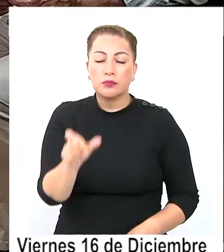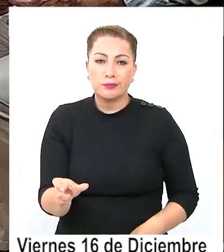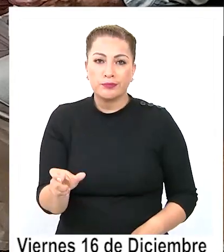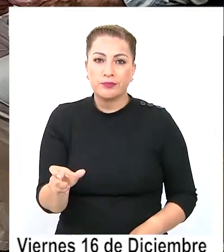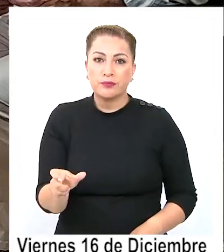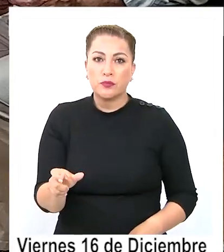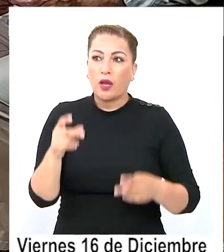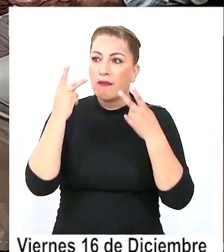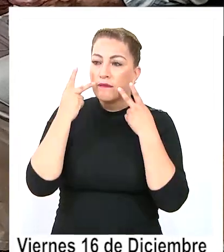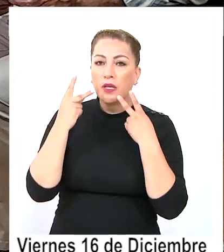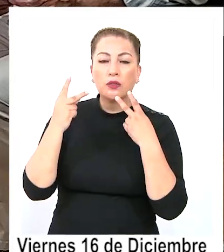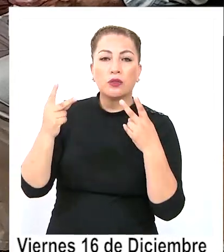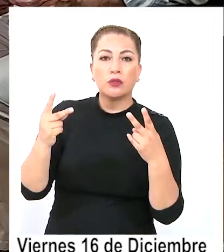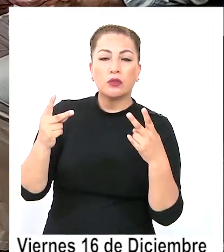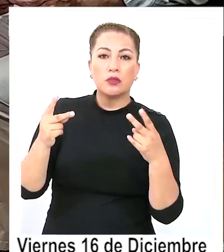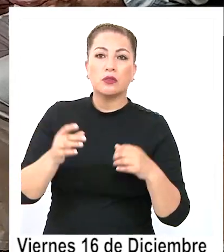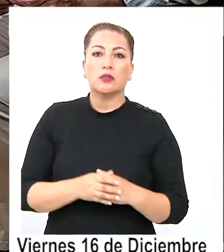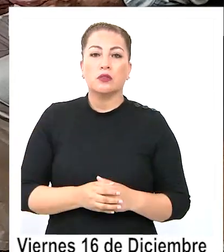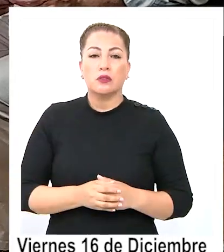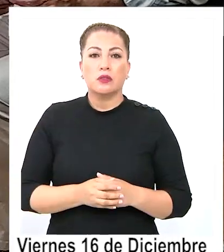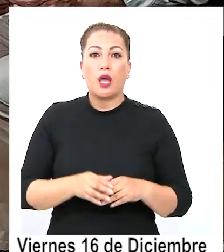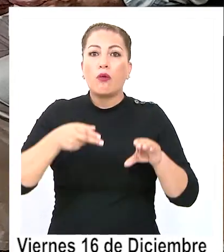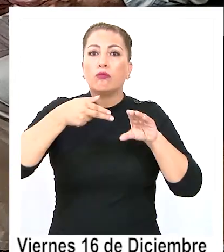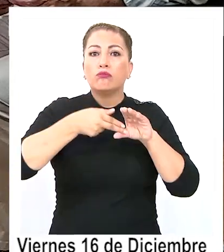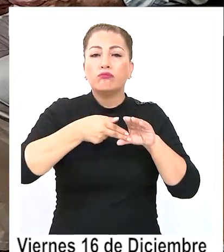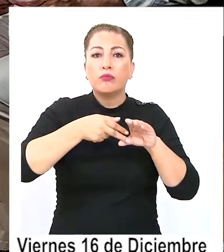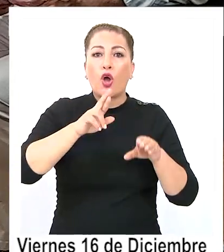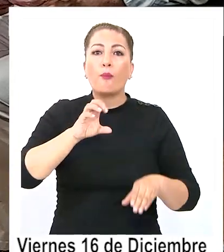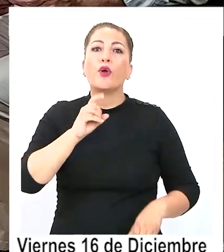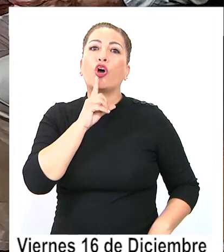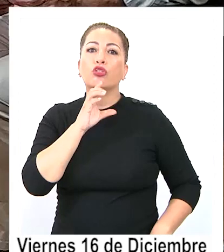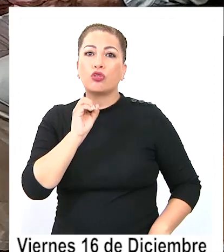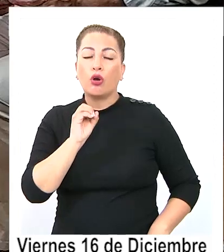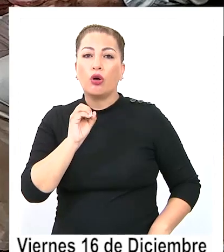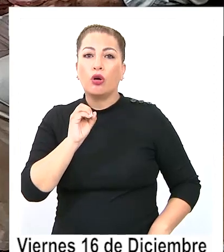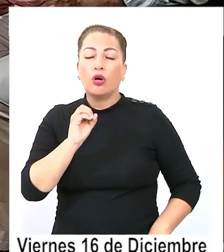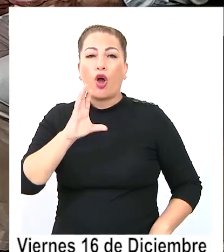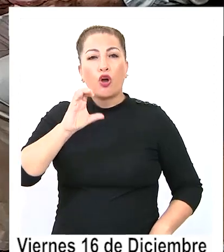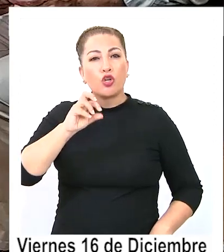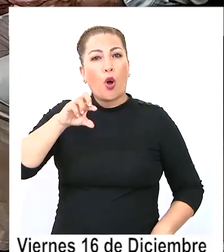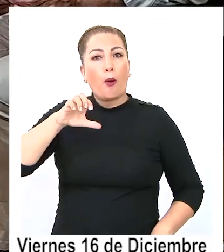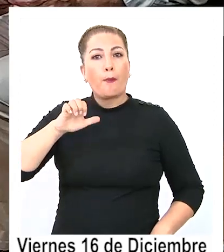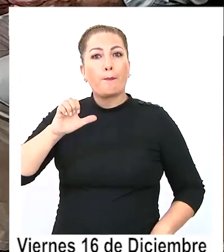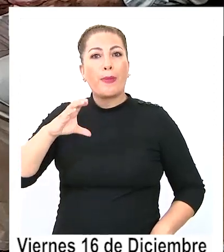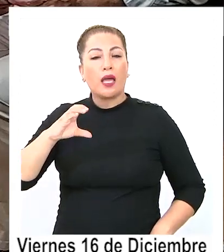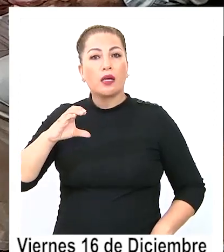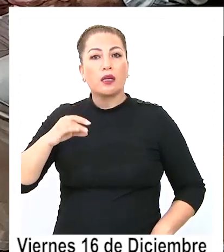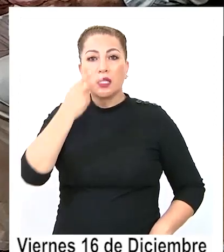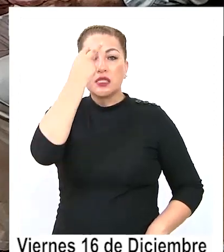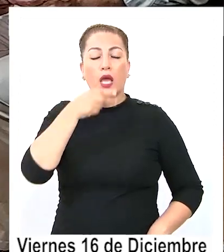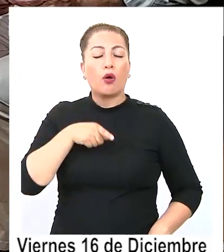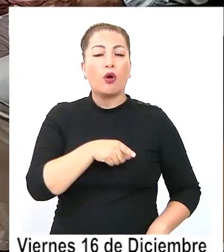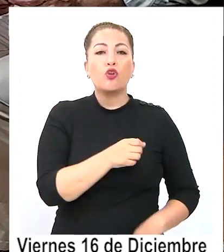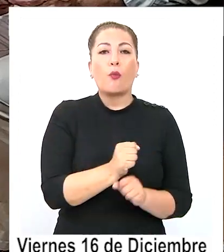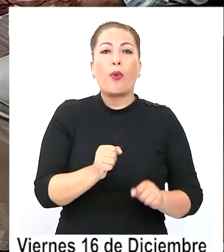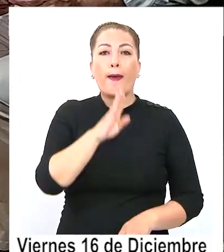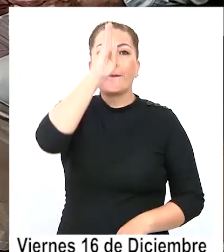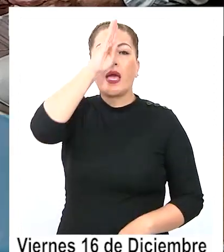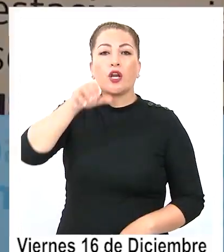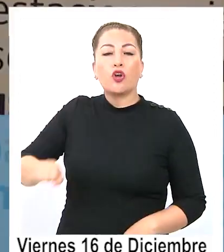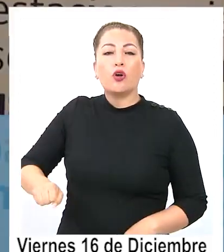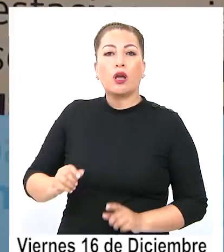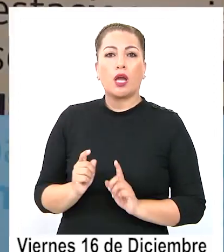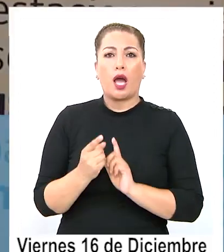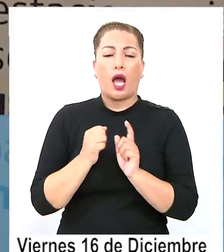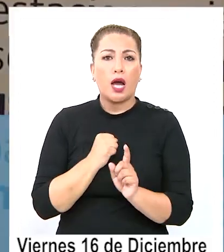que estaba viajando y en un pronto Copec no dejaron que esta persona ciega ingresara con su perro guía. Eso está fuera de